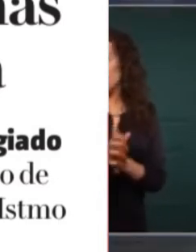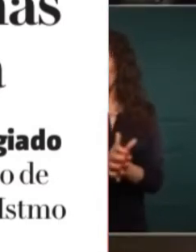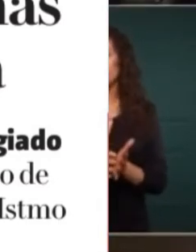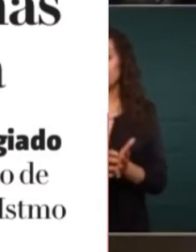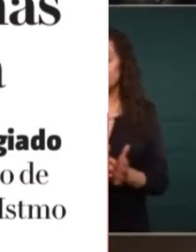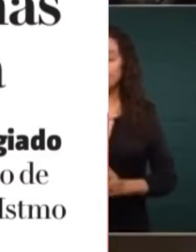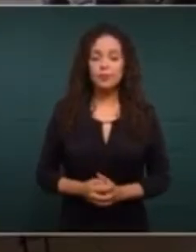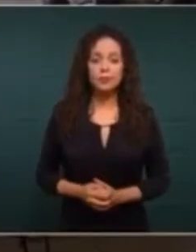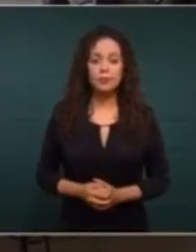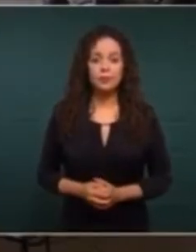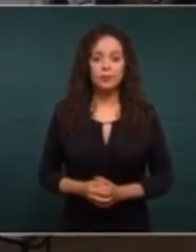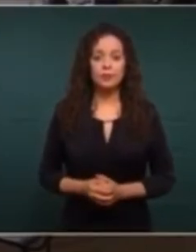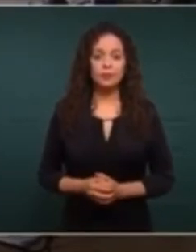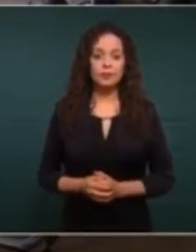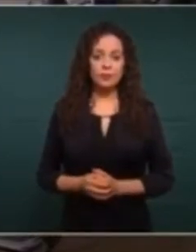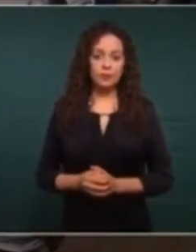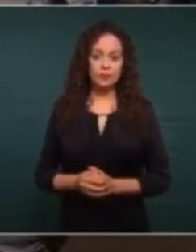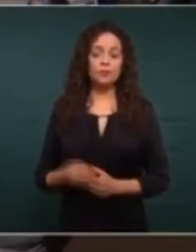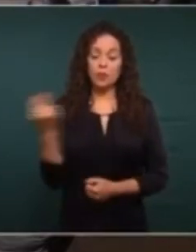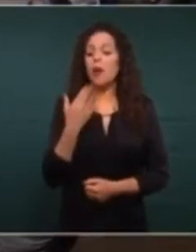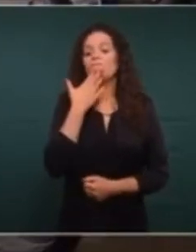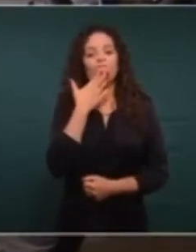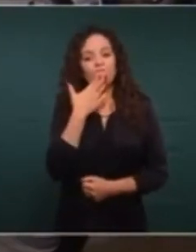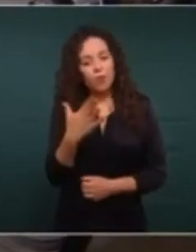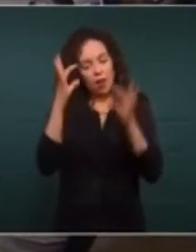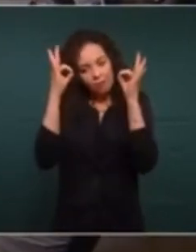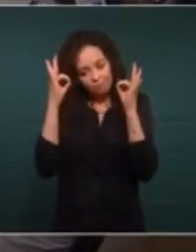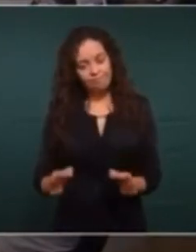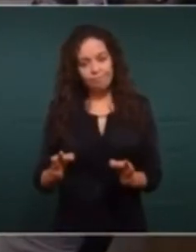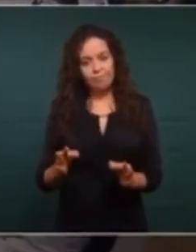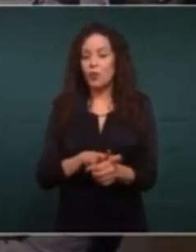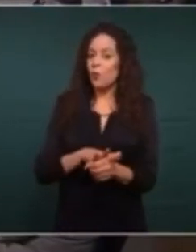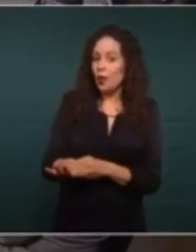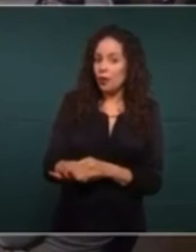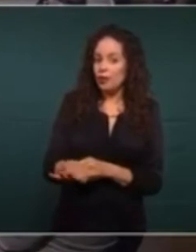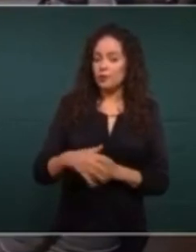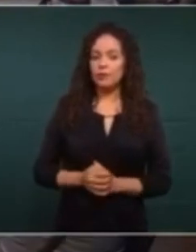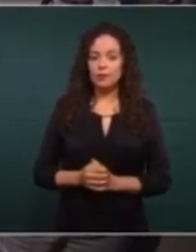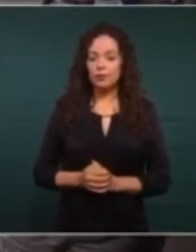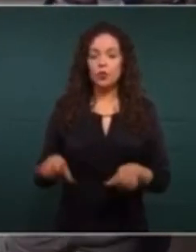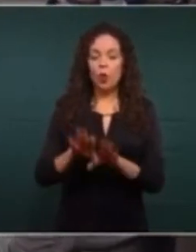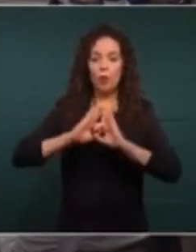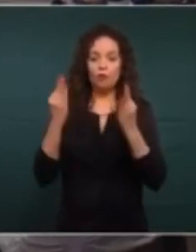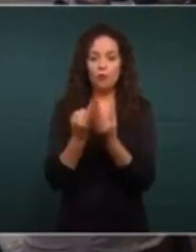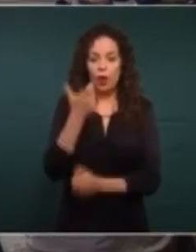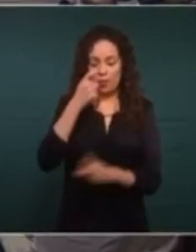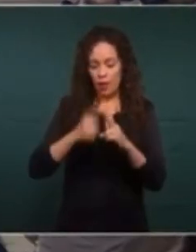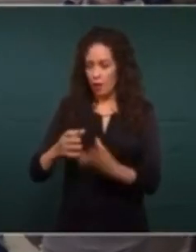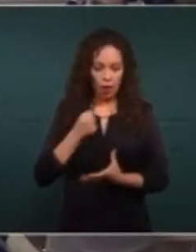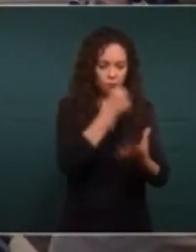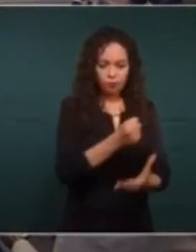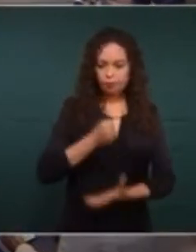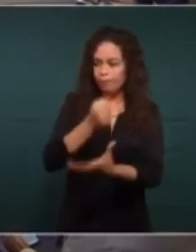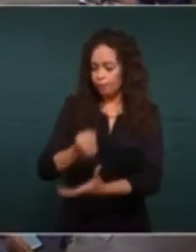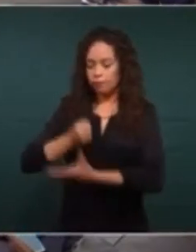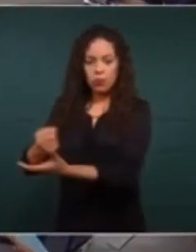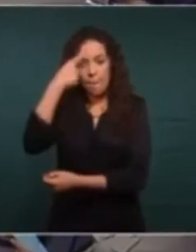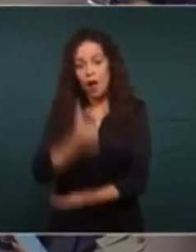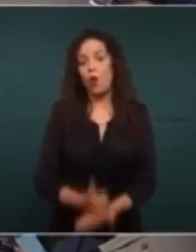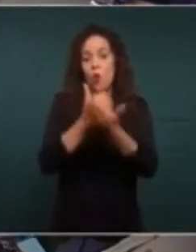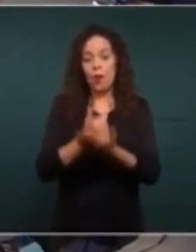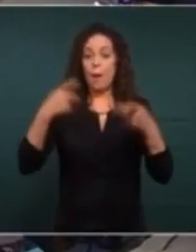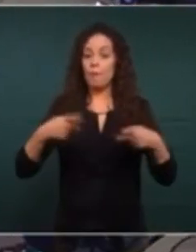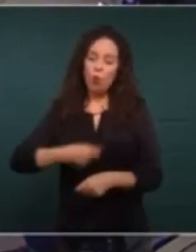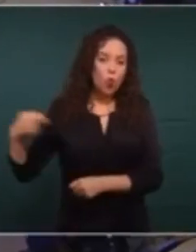el ser muy efectivos en cuanto a la colocación de los fondos, ayudar a la gente que más lo